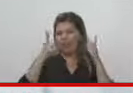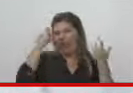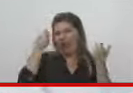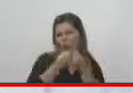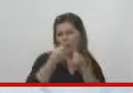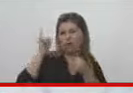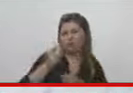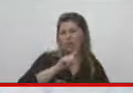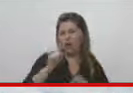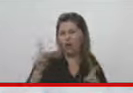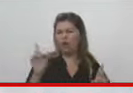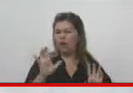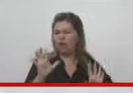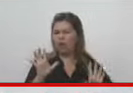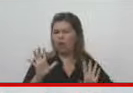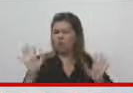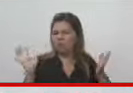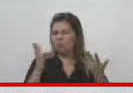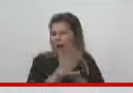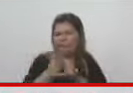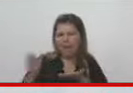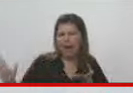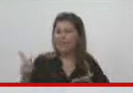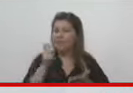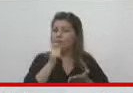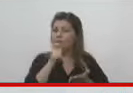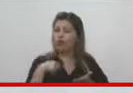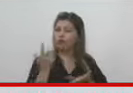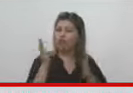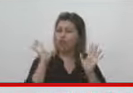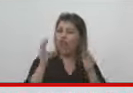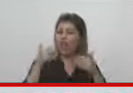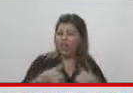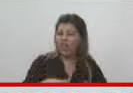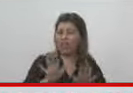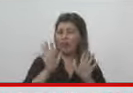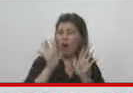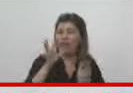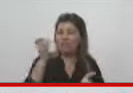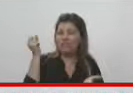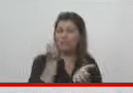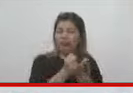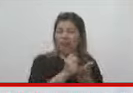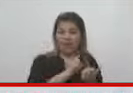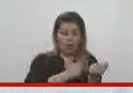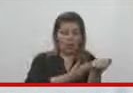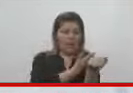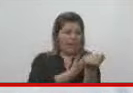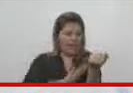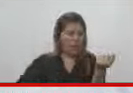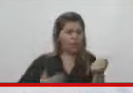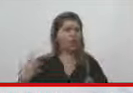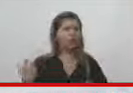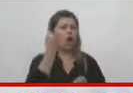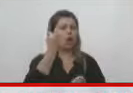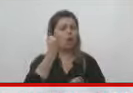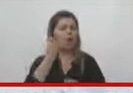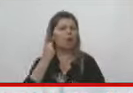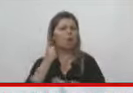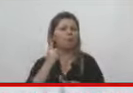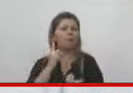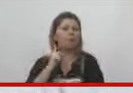este antecedente de que el Ejecutivo Nacional se arrogue facultades legislativas, porque no